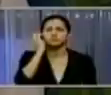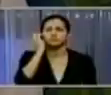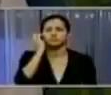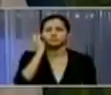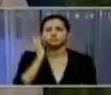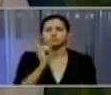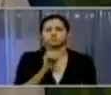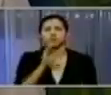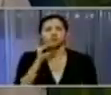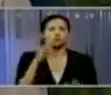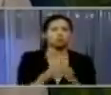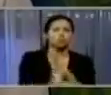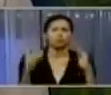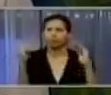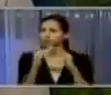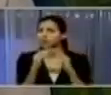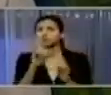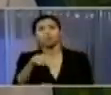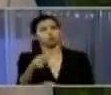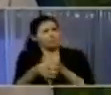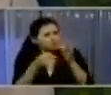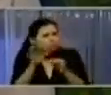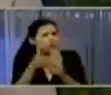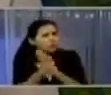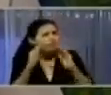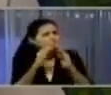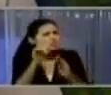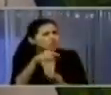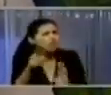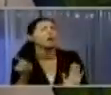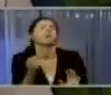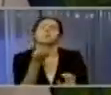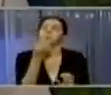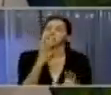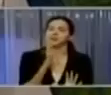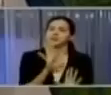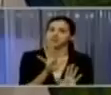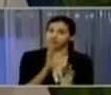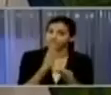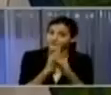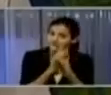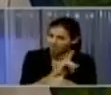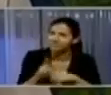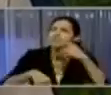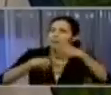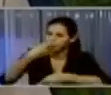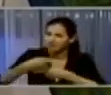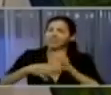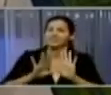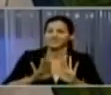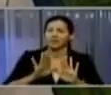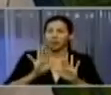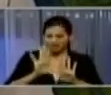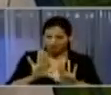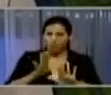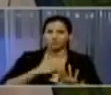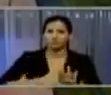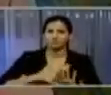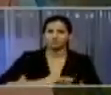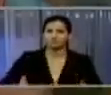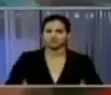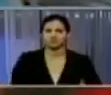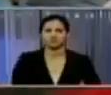¿Hablo de vivienda o no hablo de vivienda? Bueno, lo demás después, para todo el tiempo.